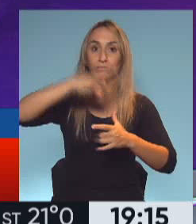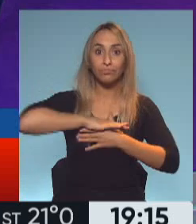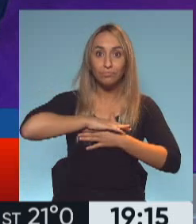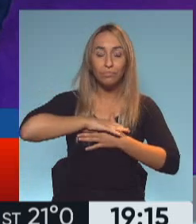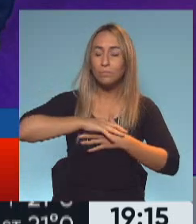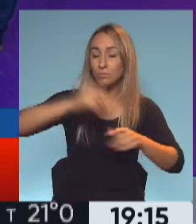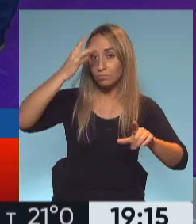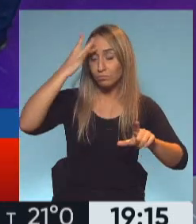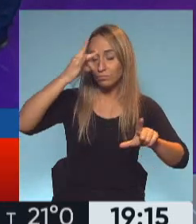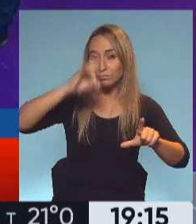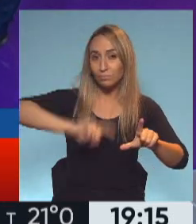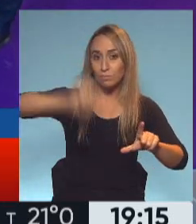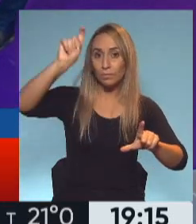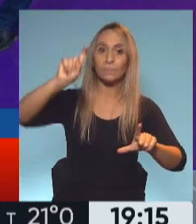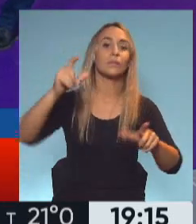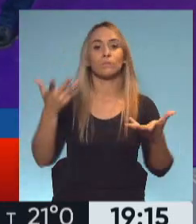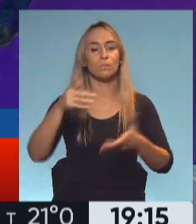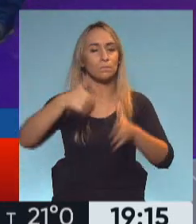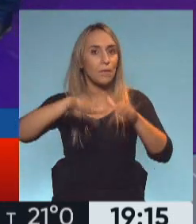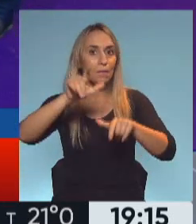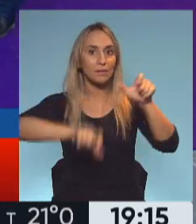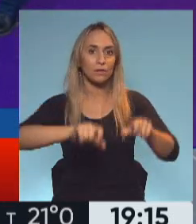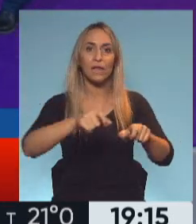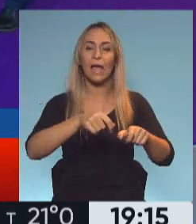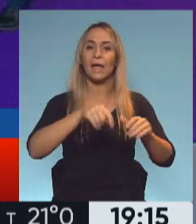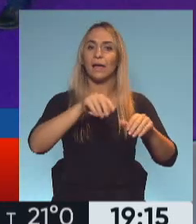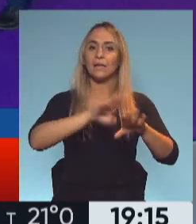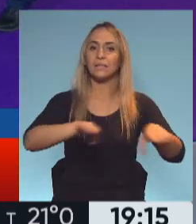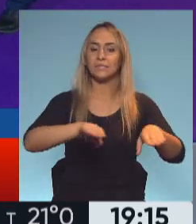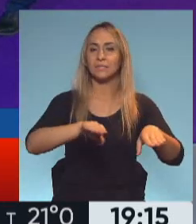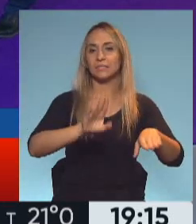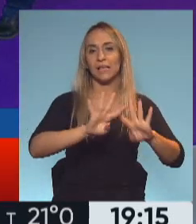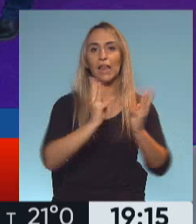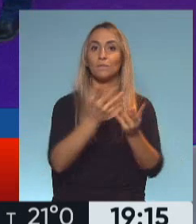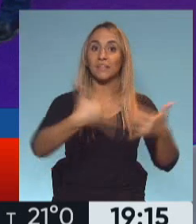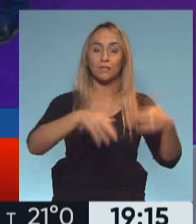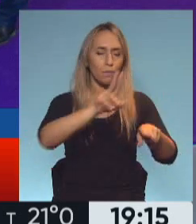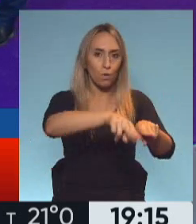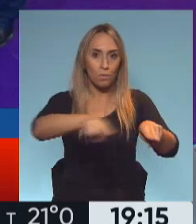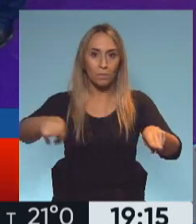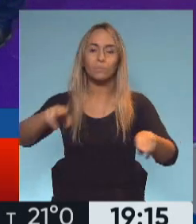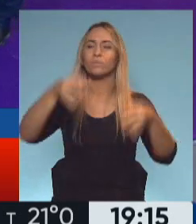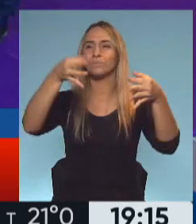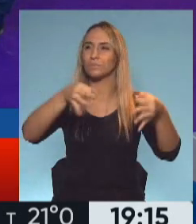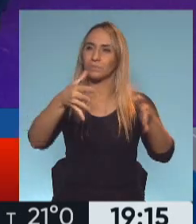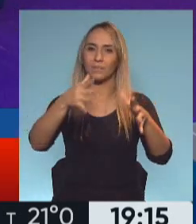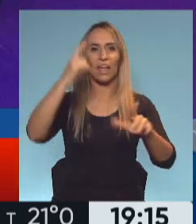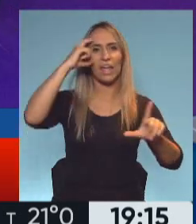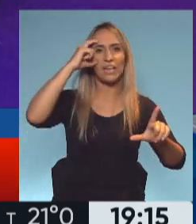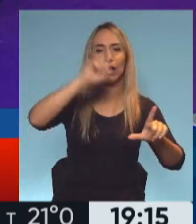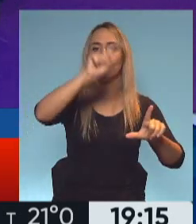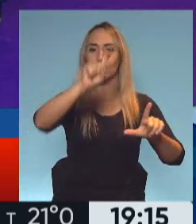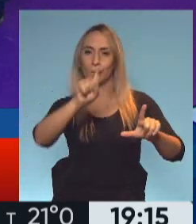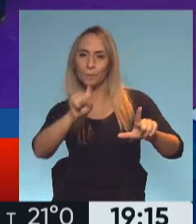consecuentemente más gente entró a terapia intensiva. Alrededor de 700, podemos decir. Bajó para el principios de enero, por ahí. ¿Sí?